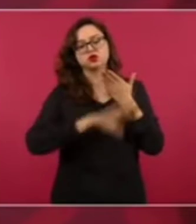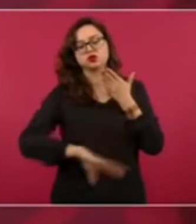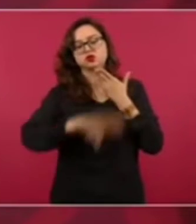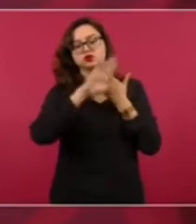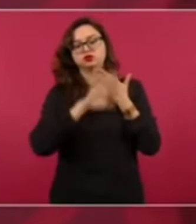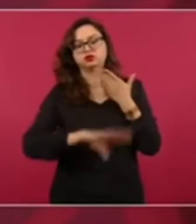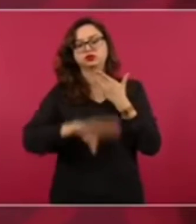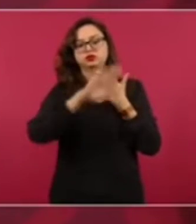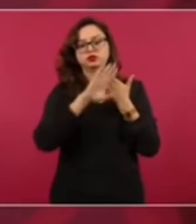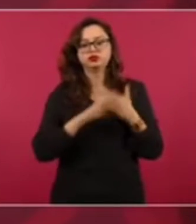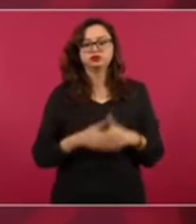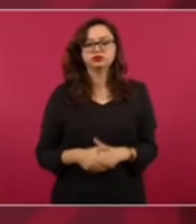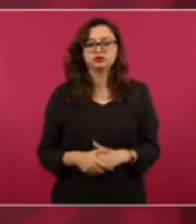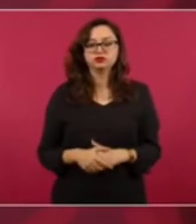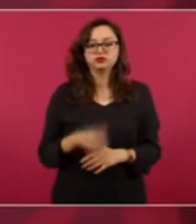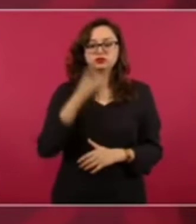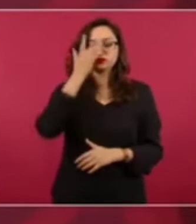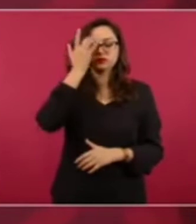Ya está,